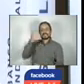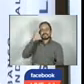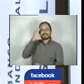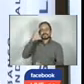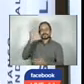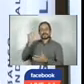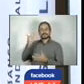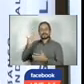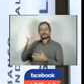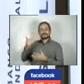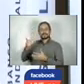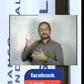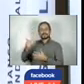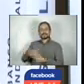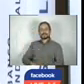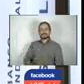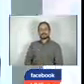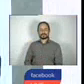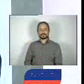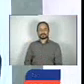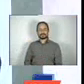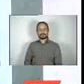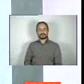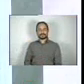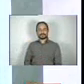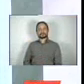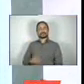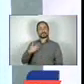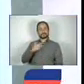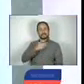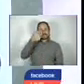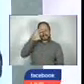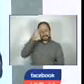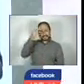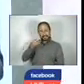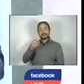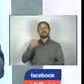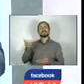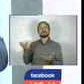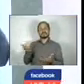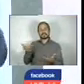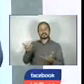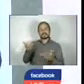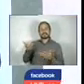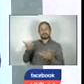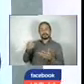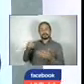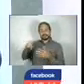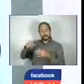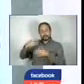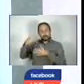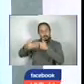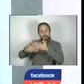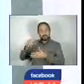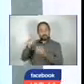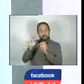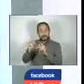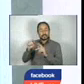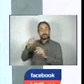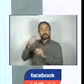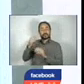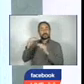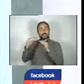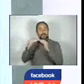sino prepararnos aún más para el futuro. aquí creemos que es posible realizar el sueño